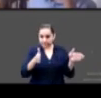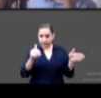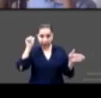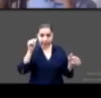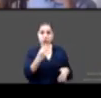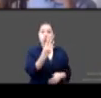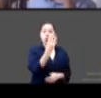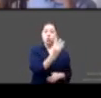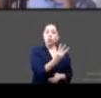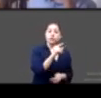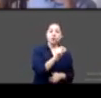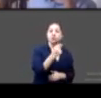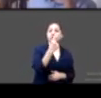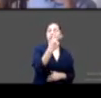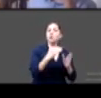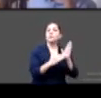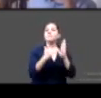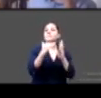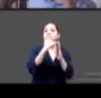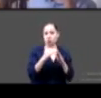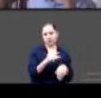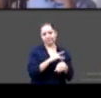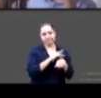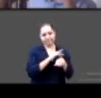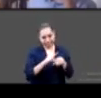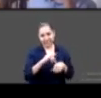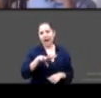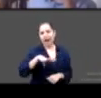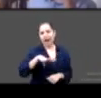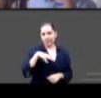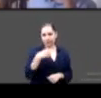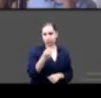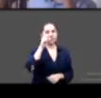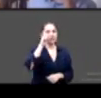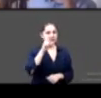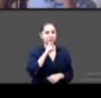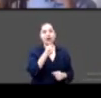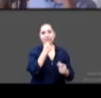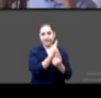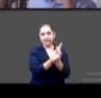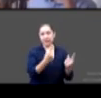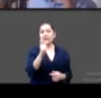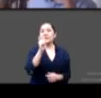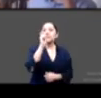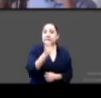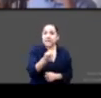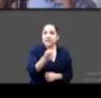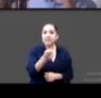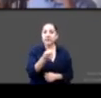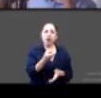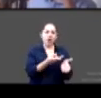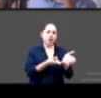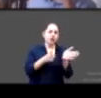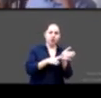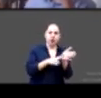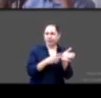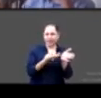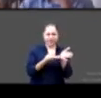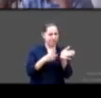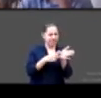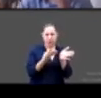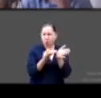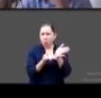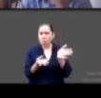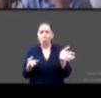4,1 millones de imágenes de contenido de abuso sexual infantil. ¿Esto qué quiere decir? Que se han cuadriplicado las imágenes que se están compartiendo de